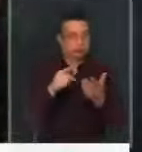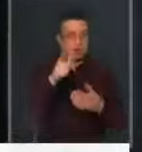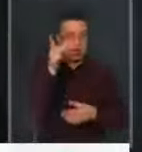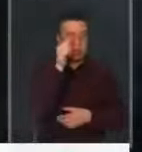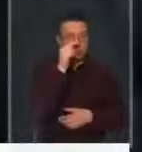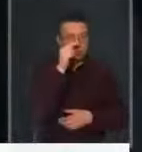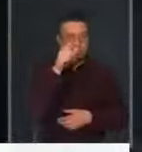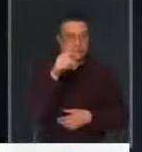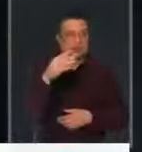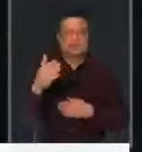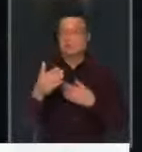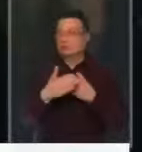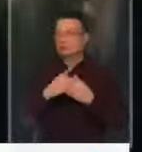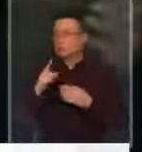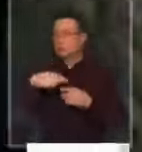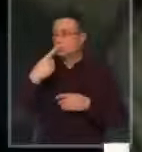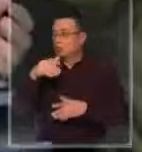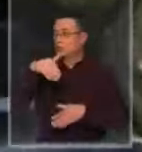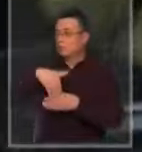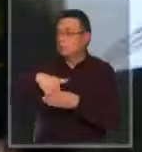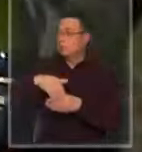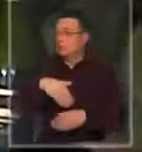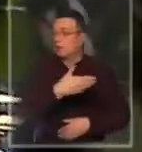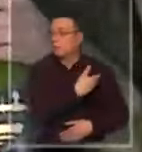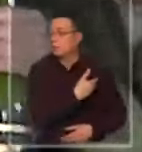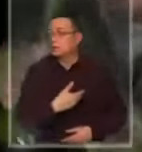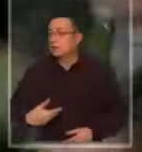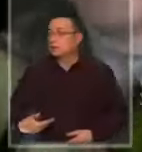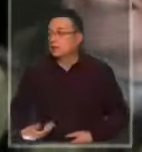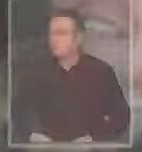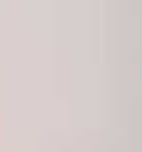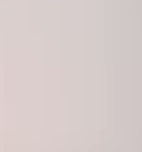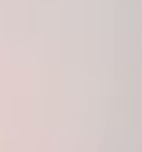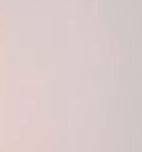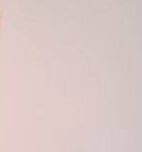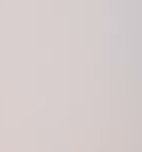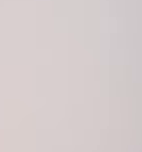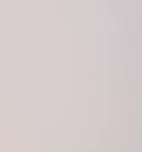la antesala de la próxima elección presidencial.